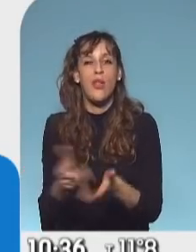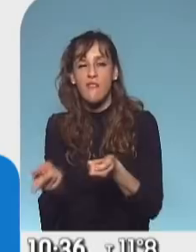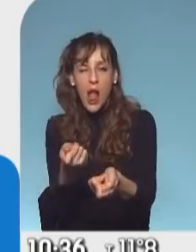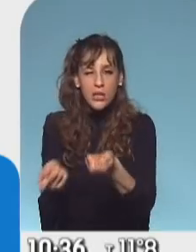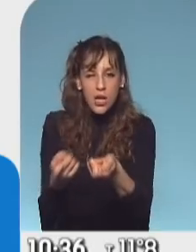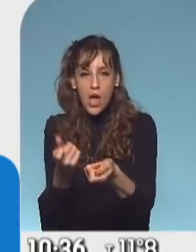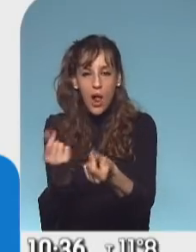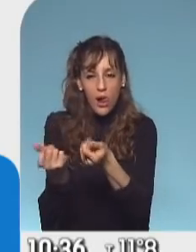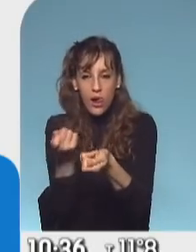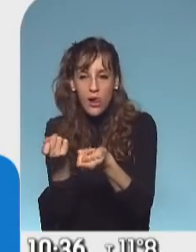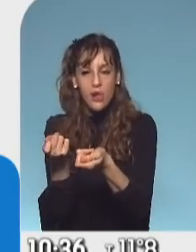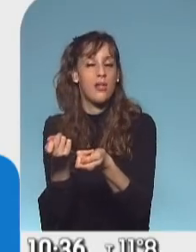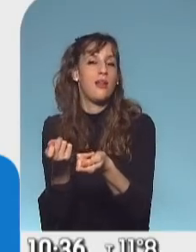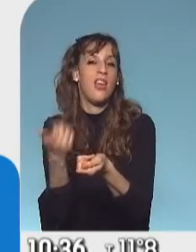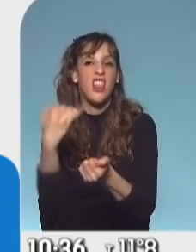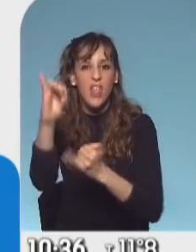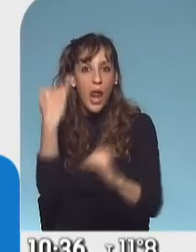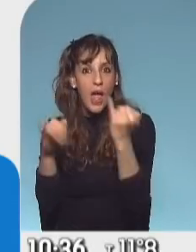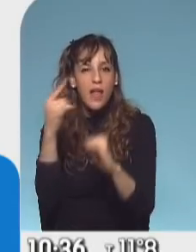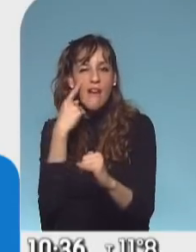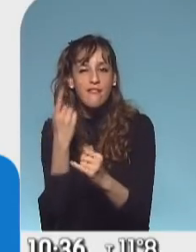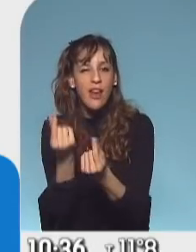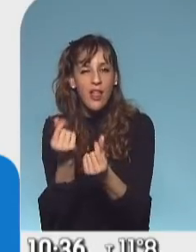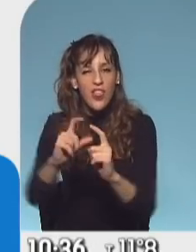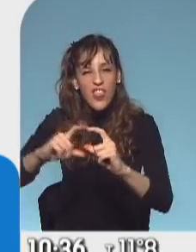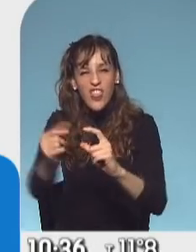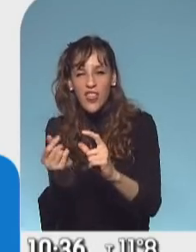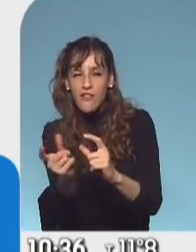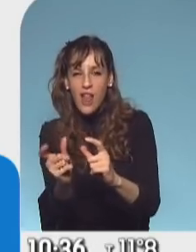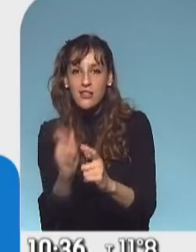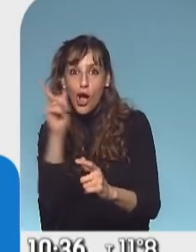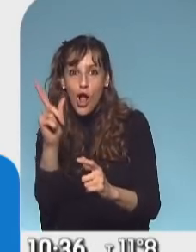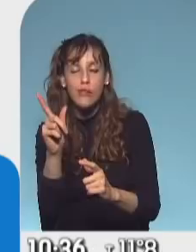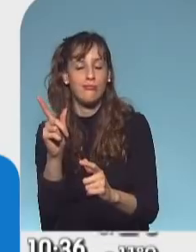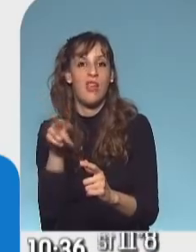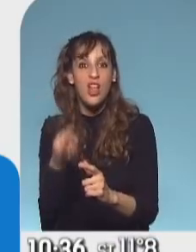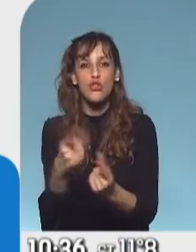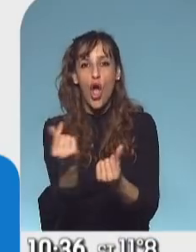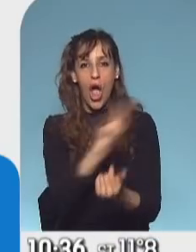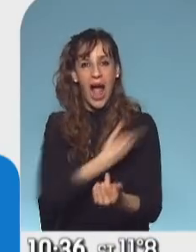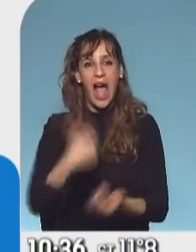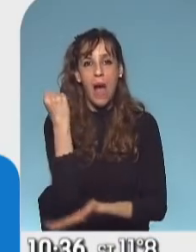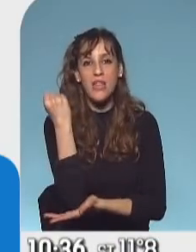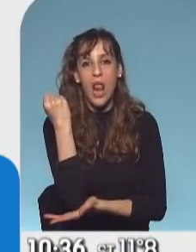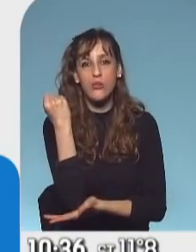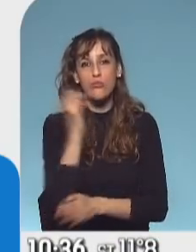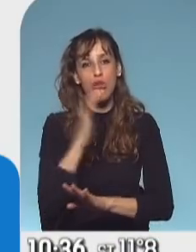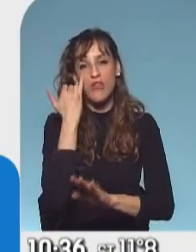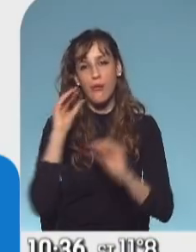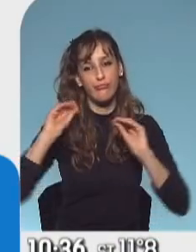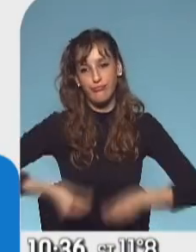financiera, a ir a la bolsa y ver qué diferencia hace con unos bonos, el capitalismo definitivamente empieza a